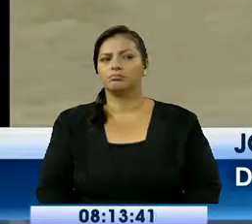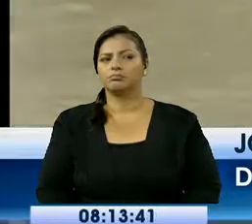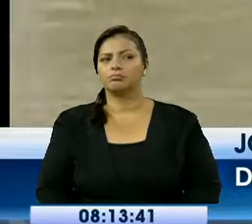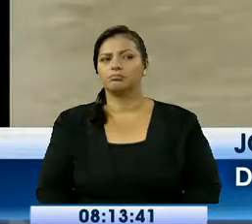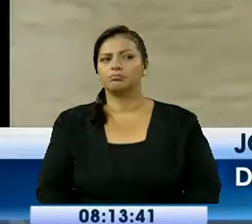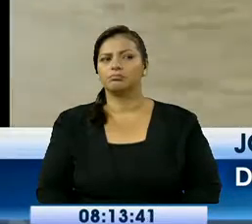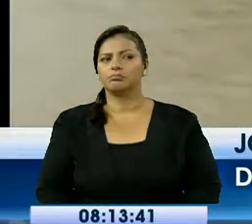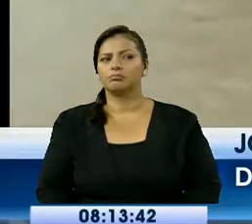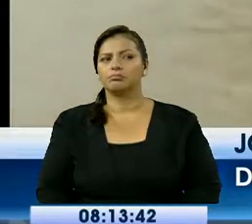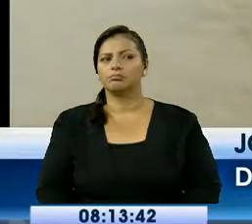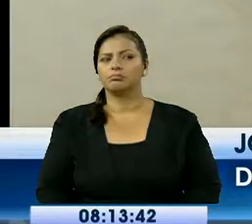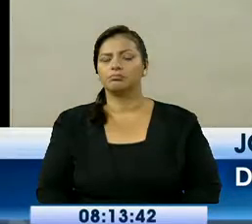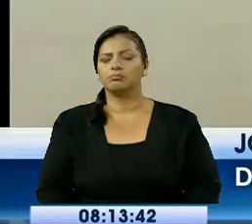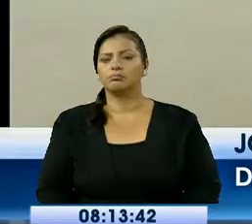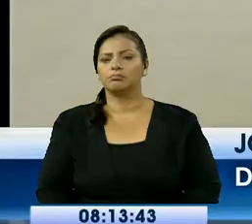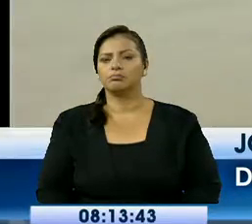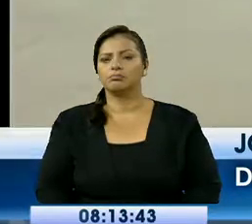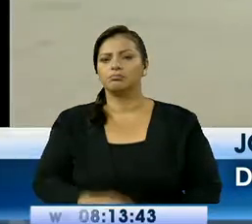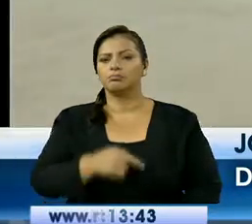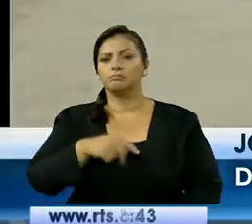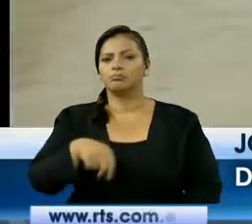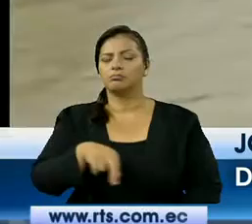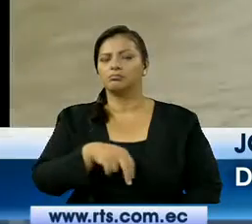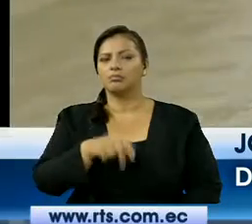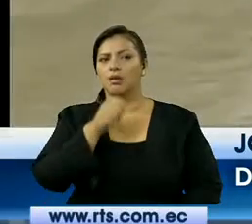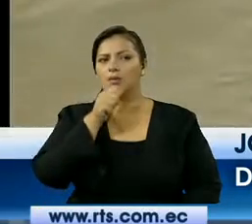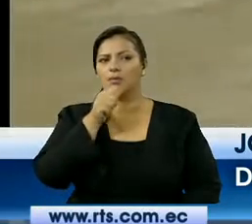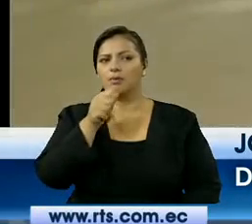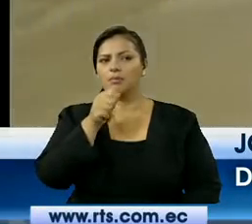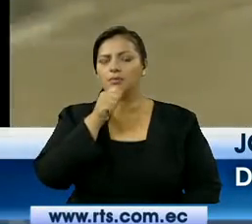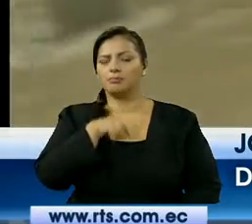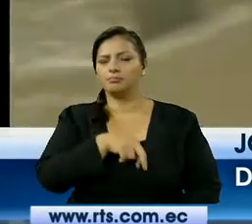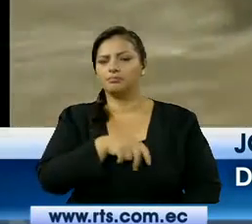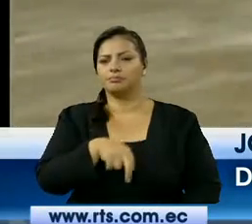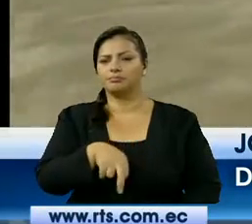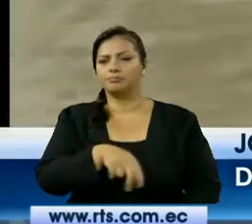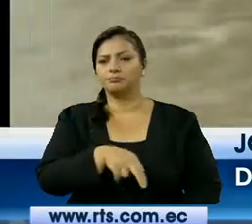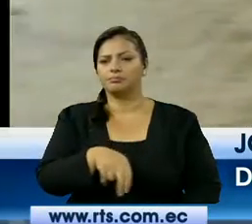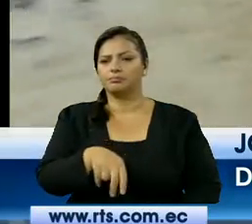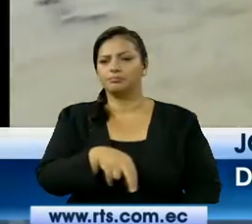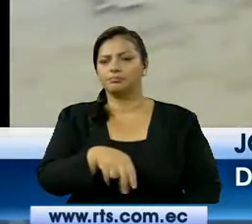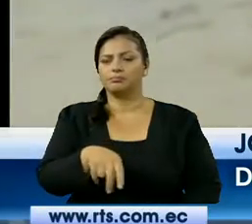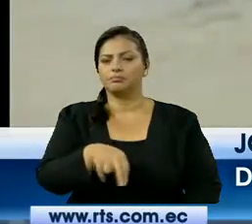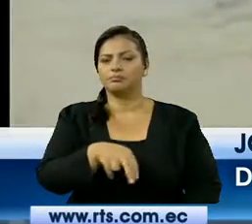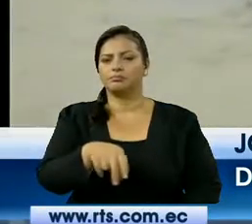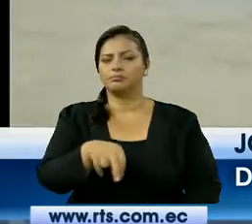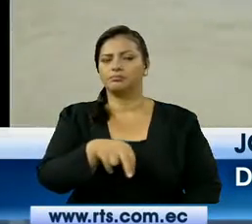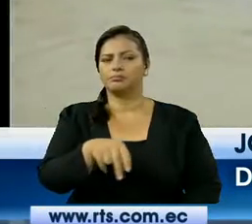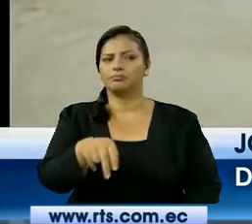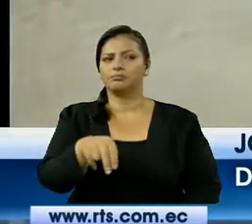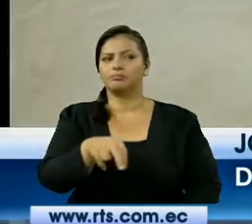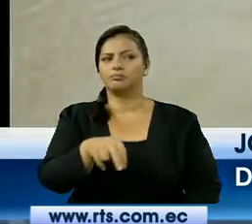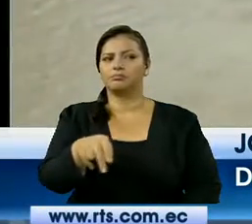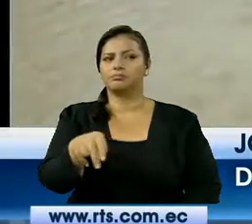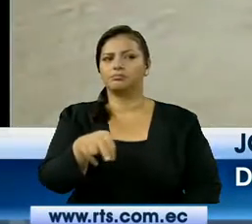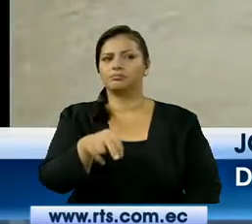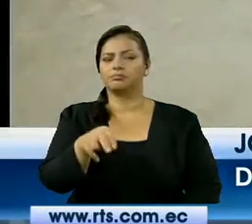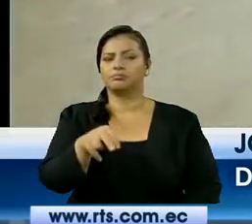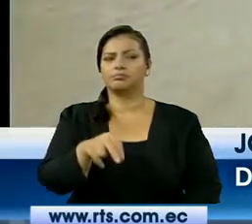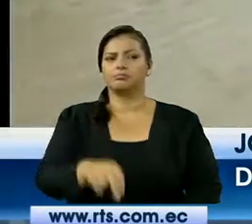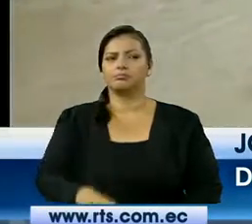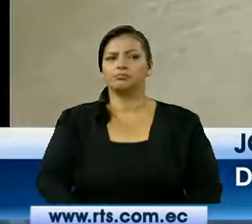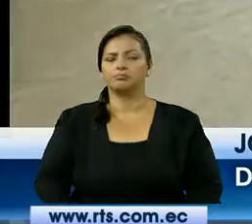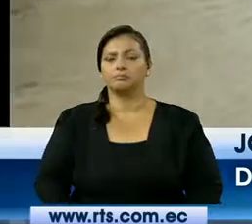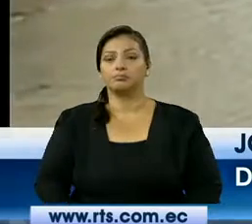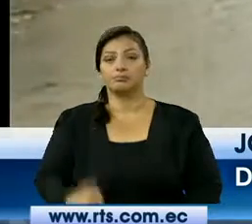Vamos nosotros a tratar de caminar incluso un poco, a tratar de meternos en este sector, aunque el camino resulta